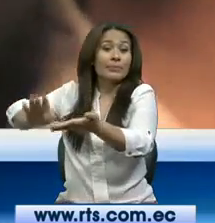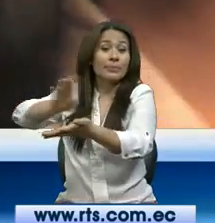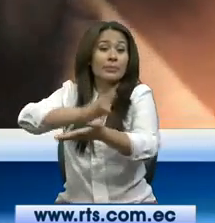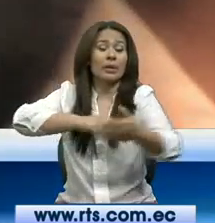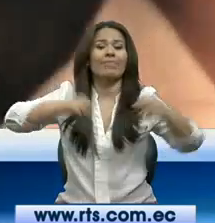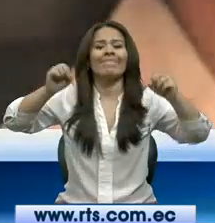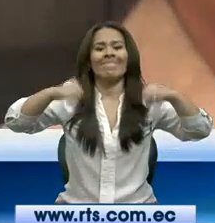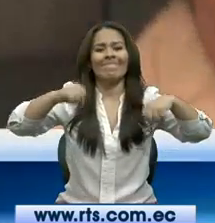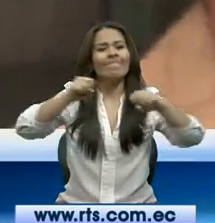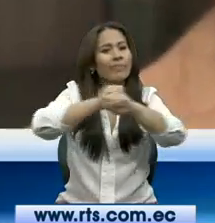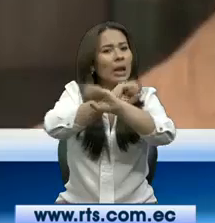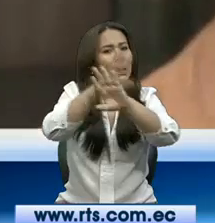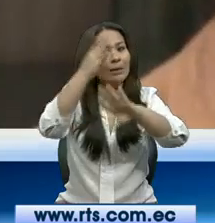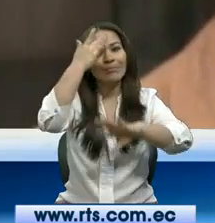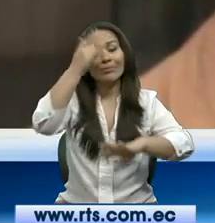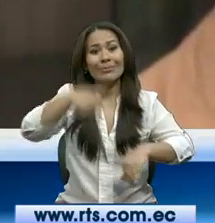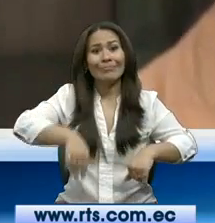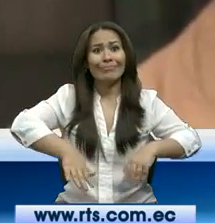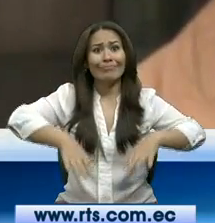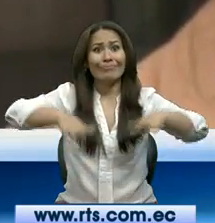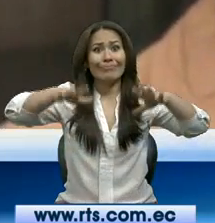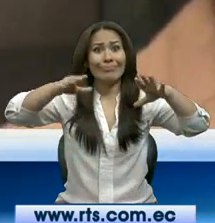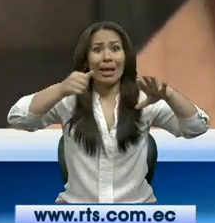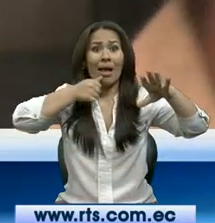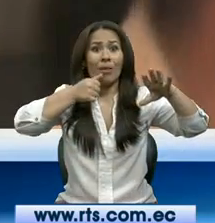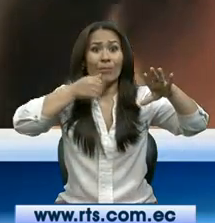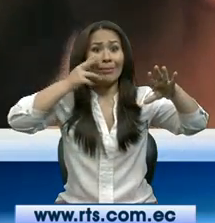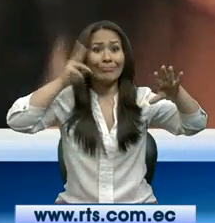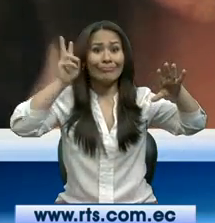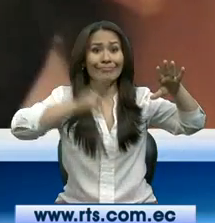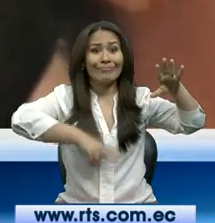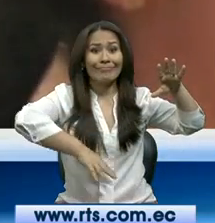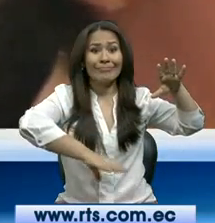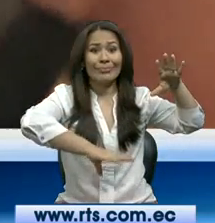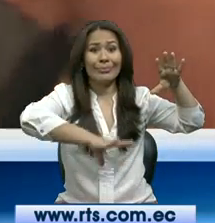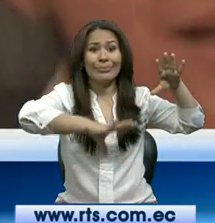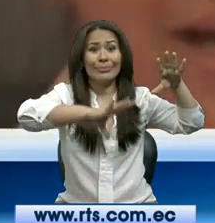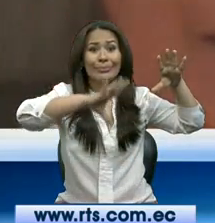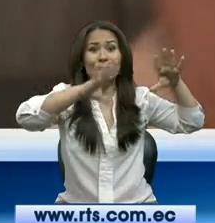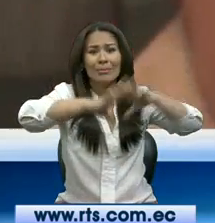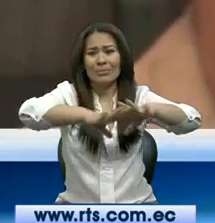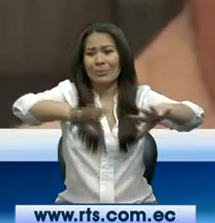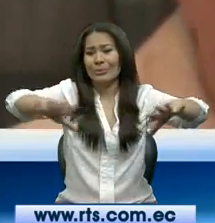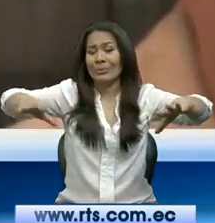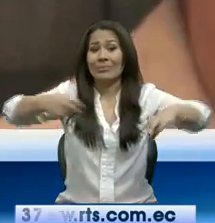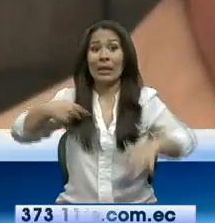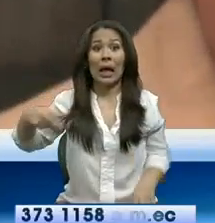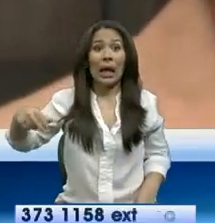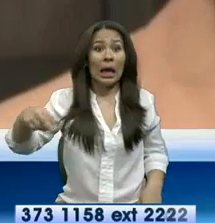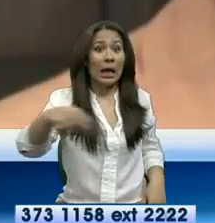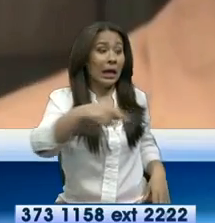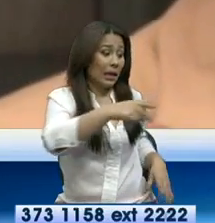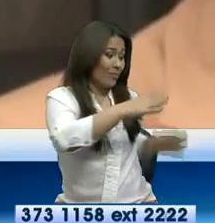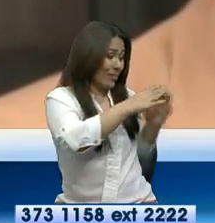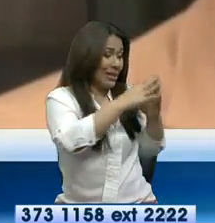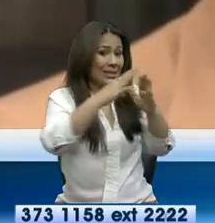Claro, y usted ve la inundación que tenemos, ¿no? El agua sale y si usted se da la vuelta de la casa,